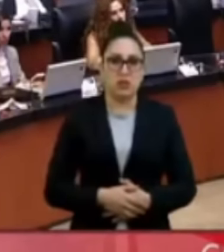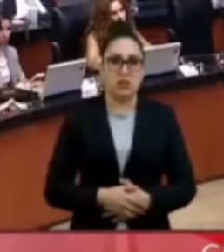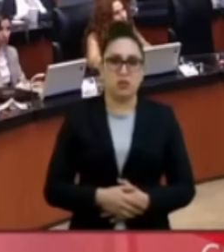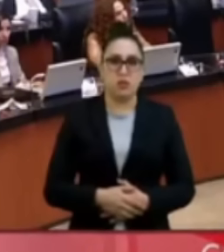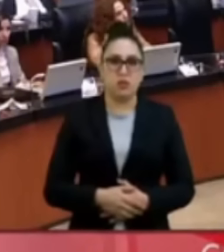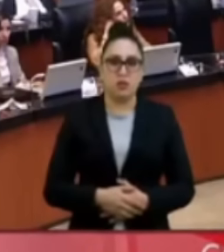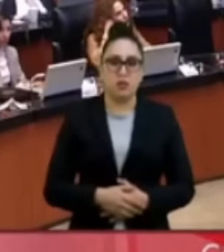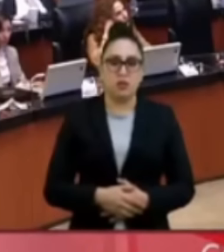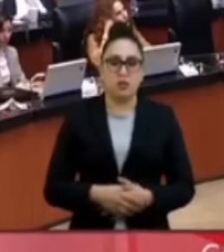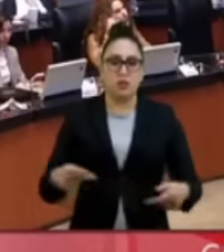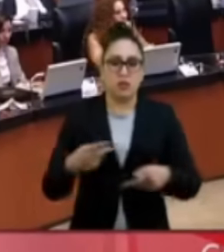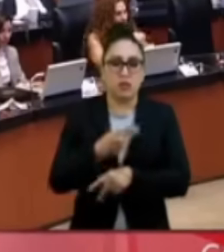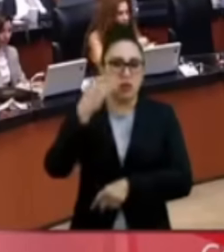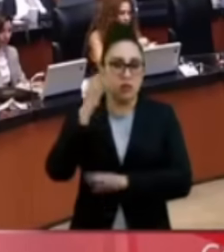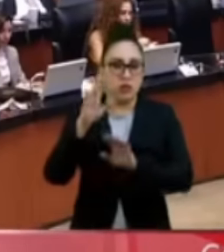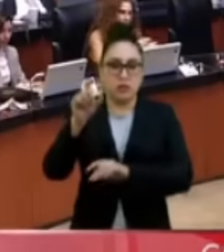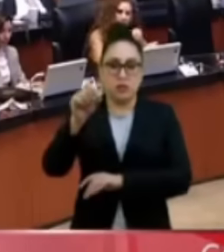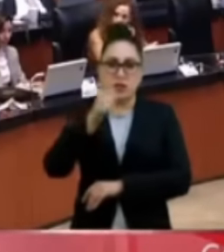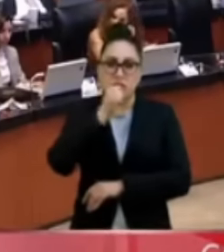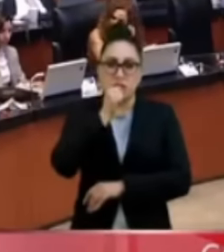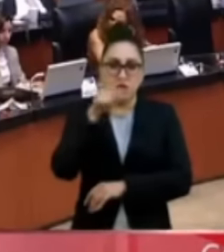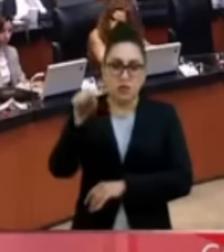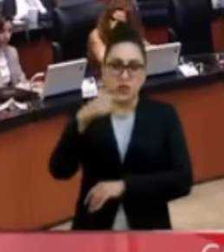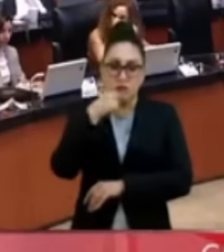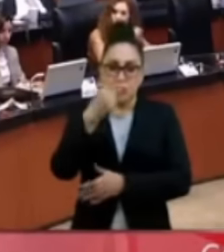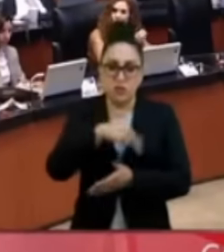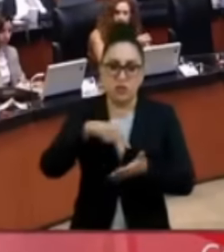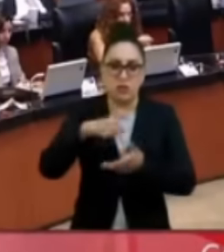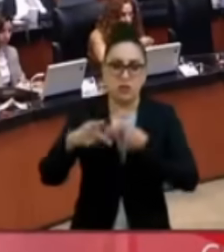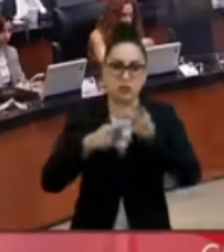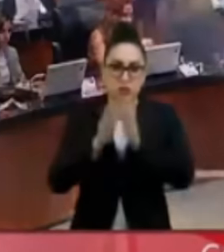segundos del inicio del discurso del compañero.